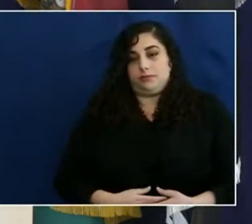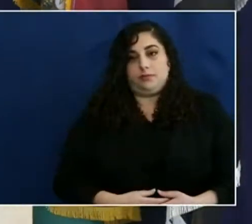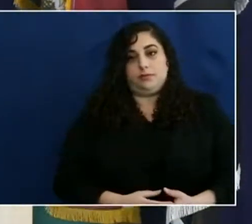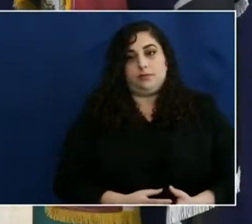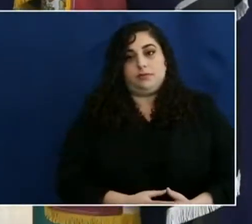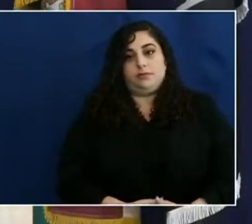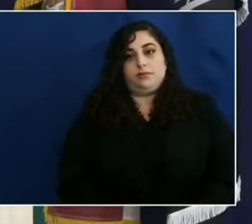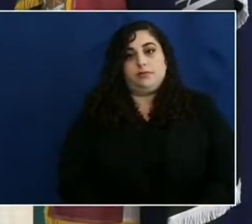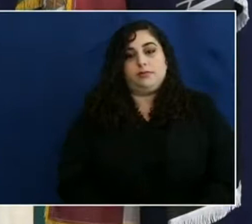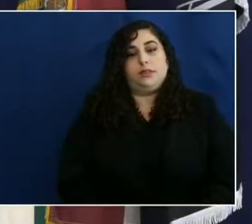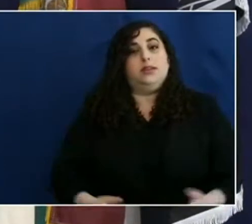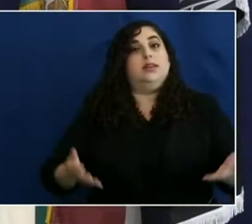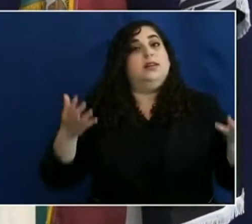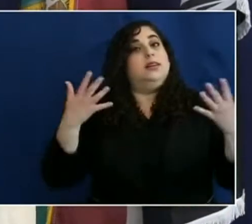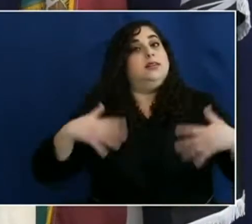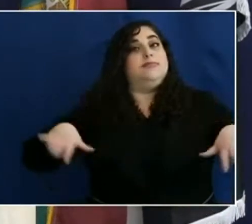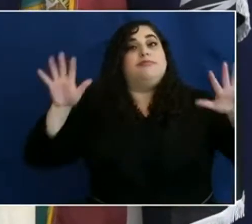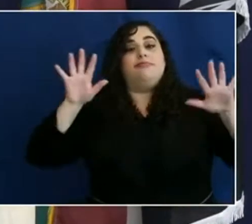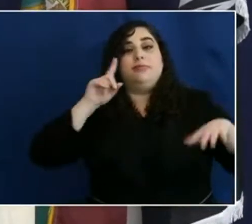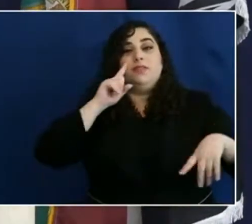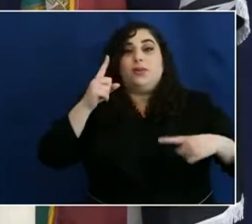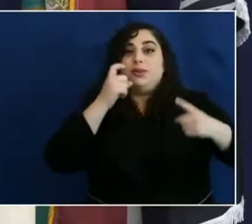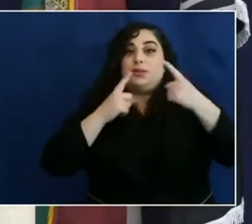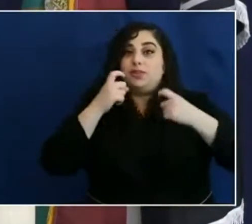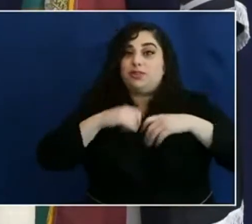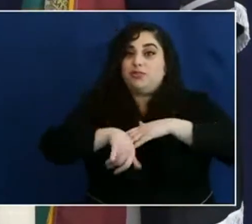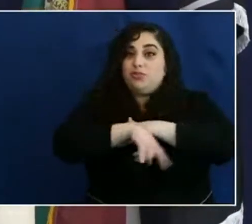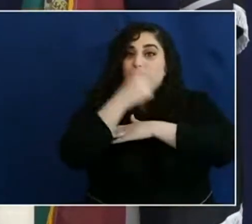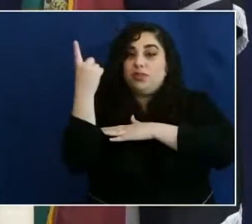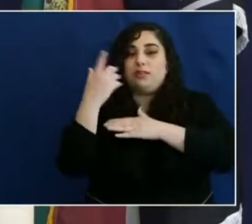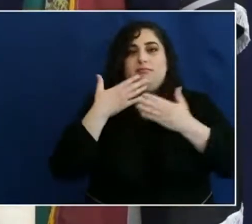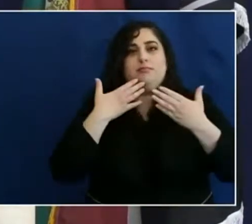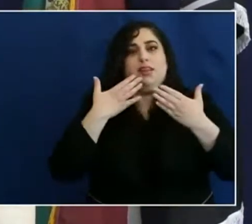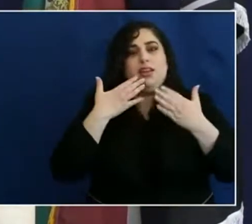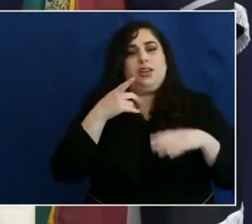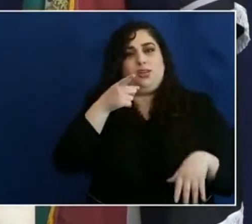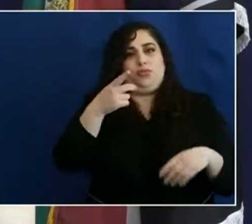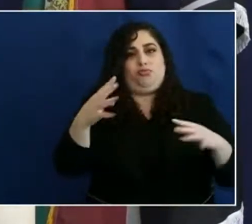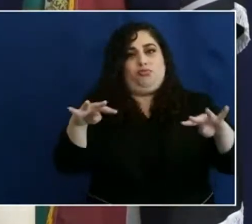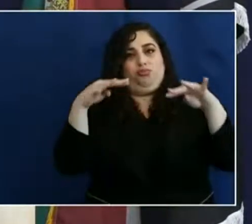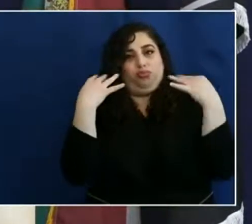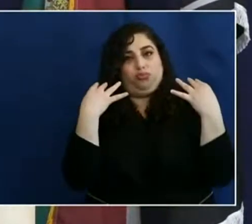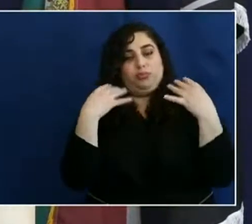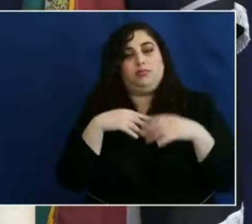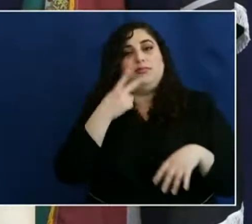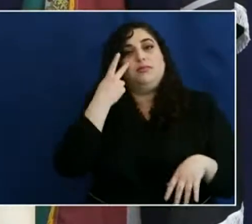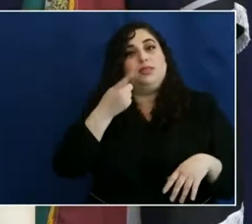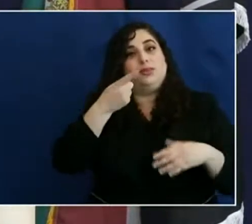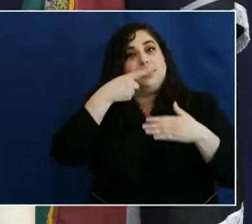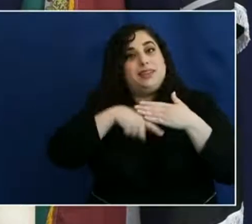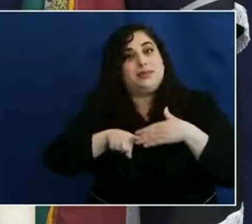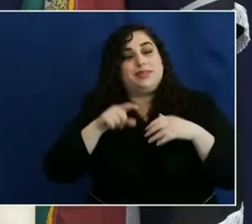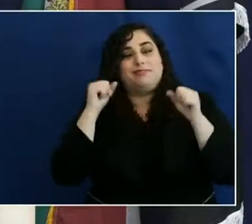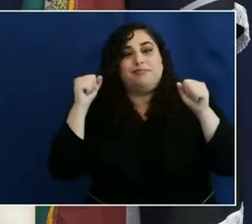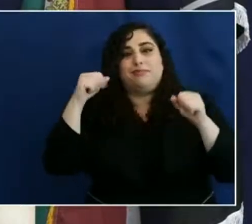All right, that concludes our questions for today. We thank everyone for joining us. We'll be back with you next week, and go Padres.